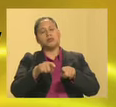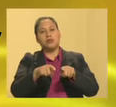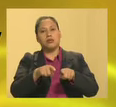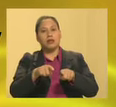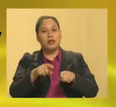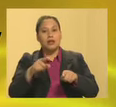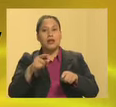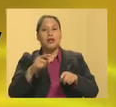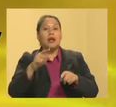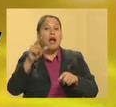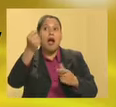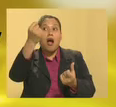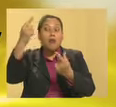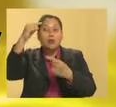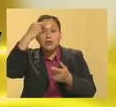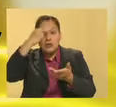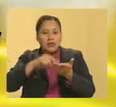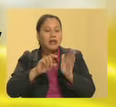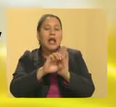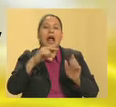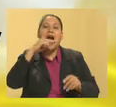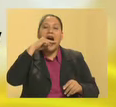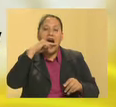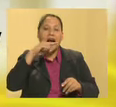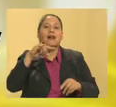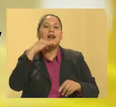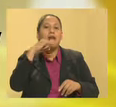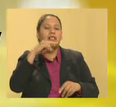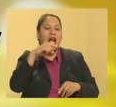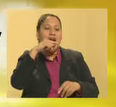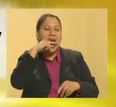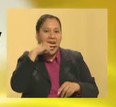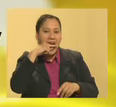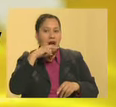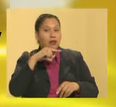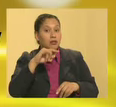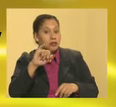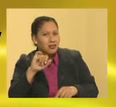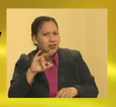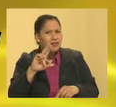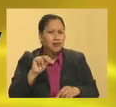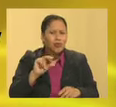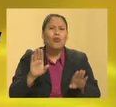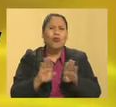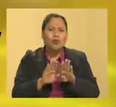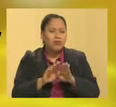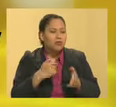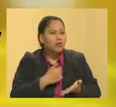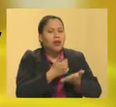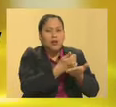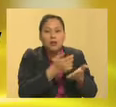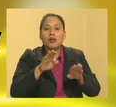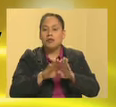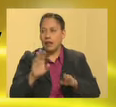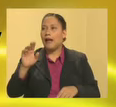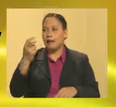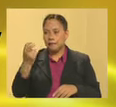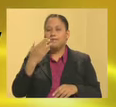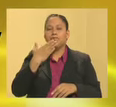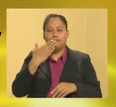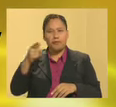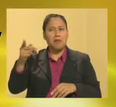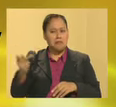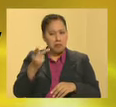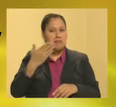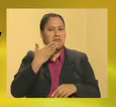y hay muchos mitos que métele un lápiz en la boca, se debe de hacer, ¿no? ¿Cómo debe uno de reaccionar? Es muy bien. Es una muy